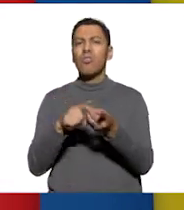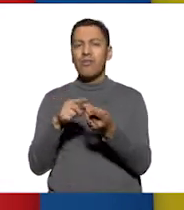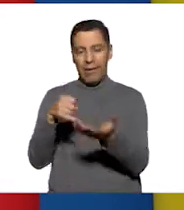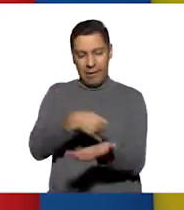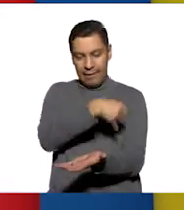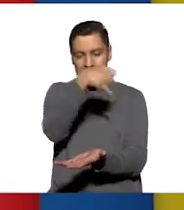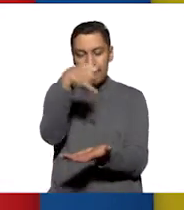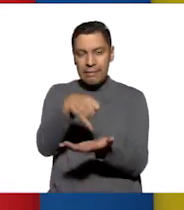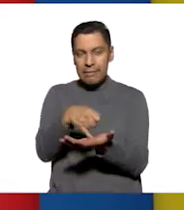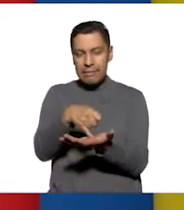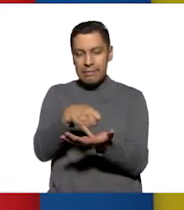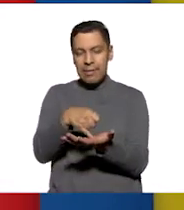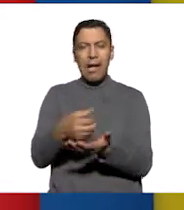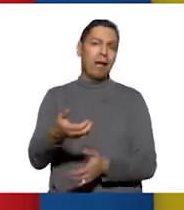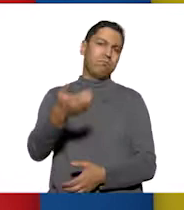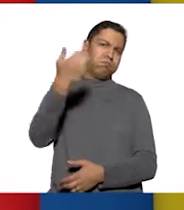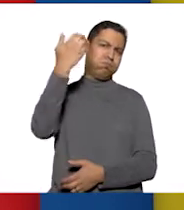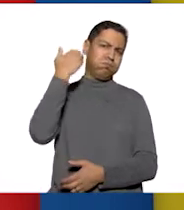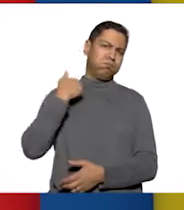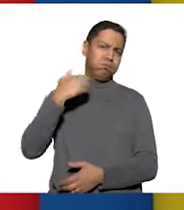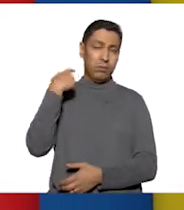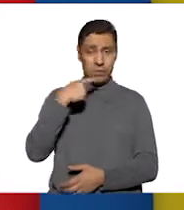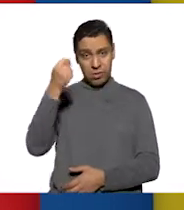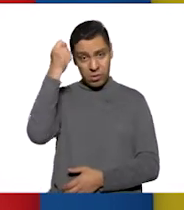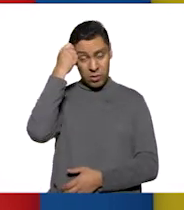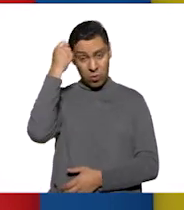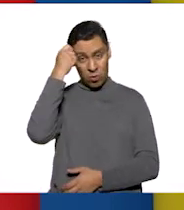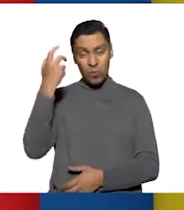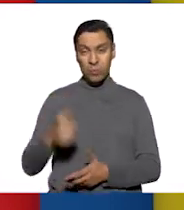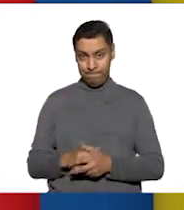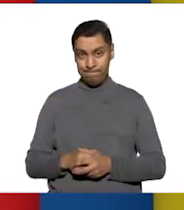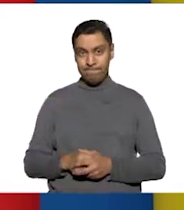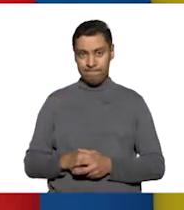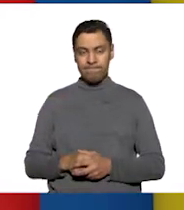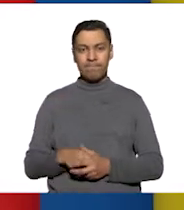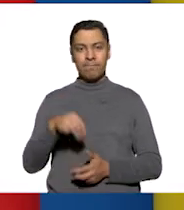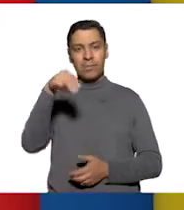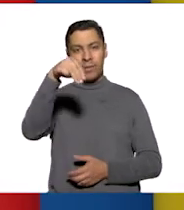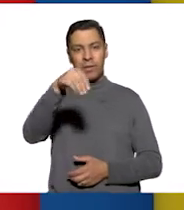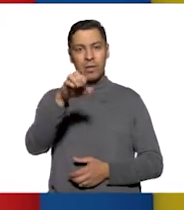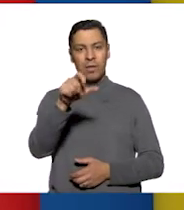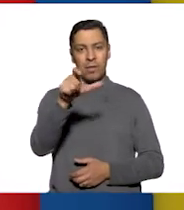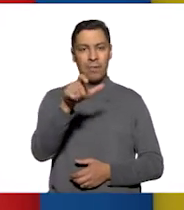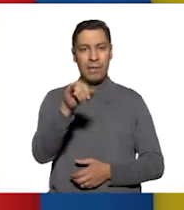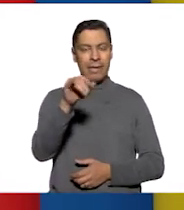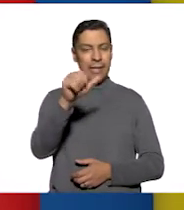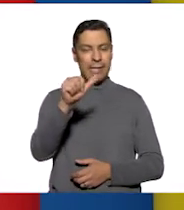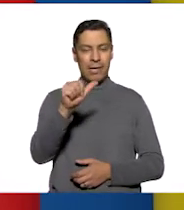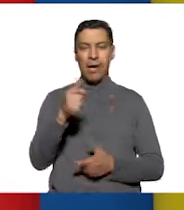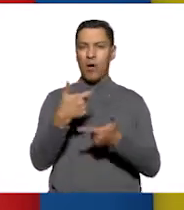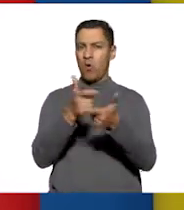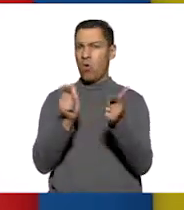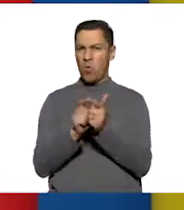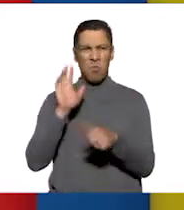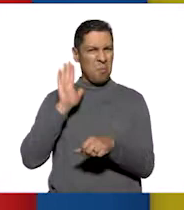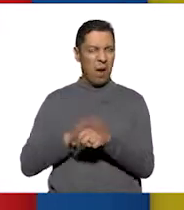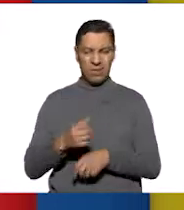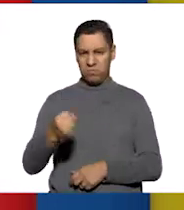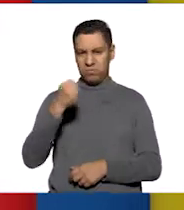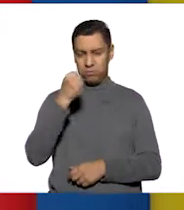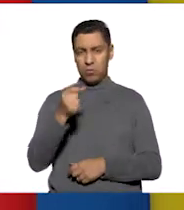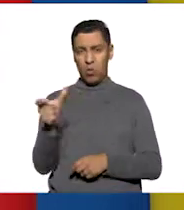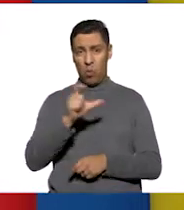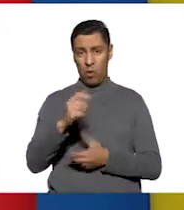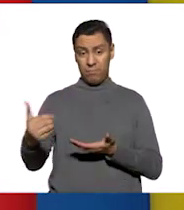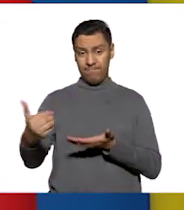lago de Texcoco, en el Valle de México. El pueblo mexica llegó a ser el grupo más poderoso de Mesoamérica, a la llegada de los